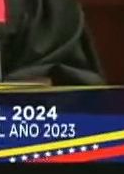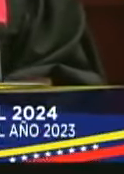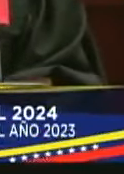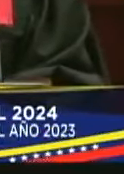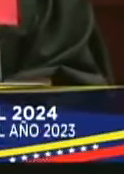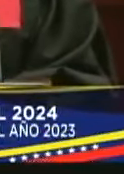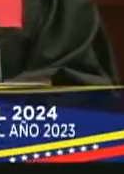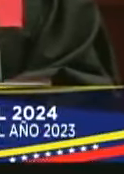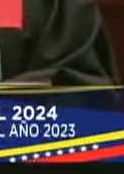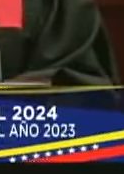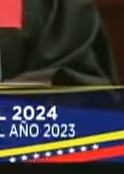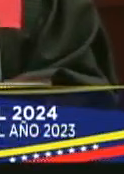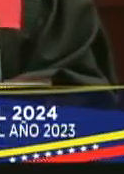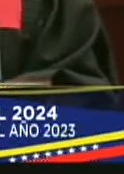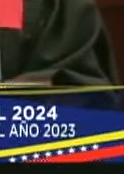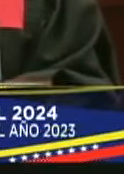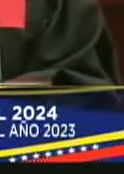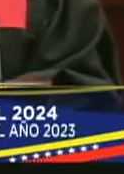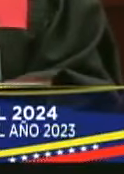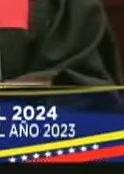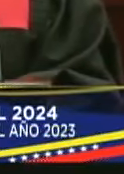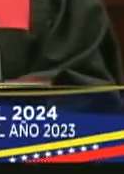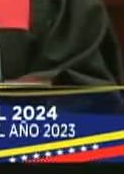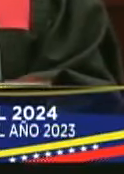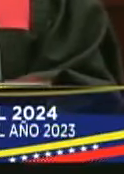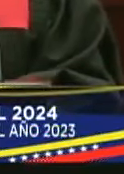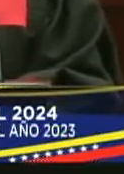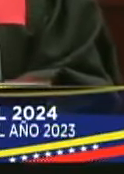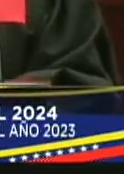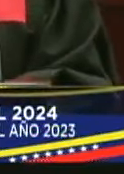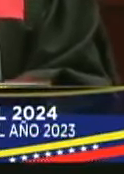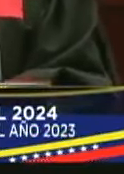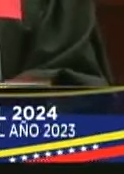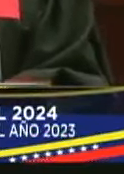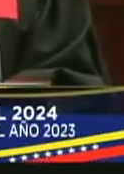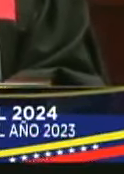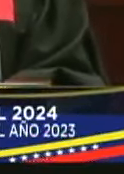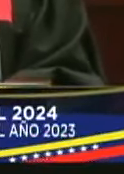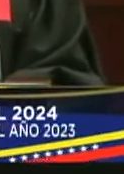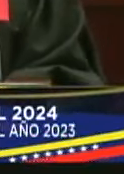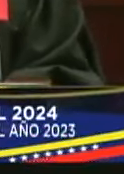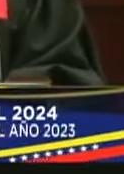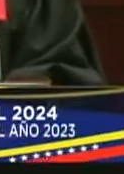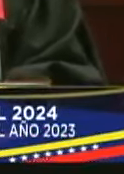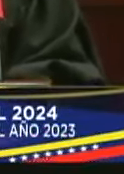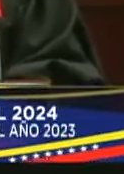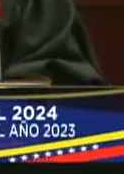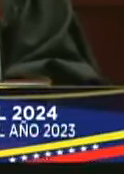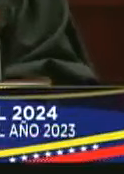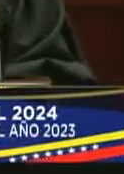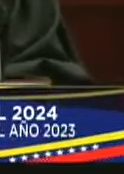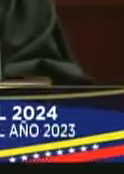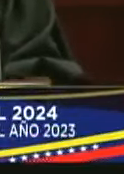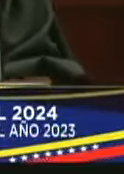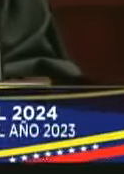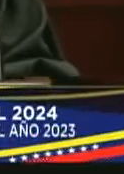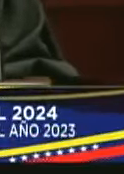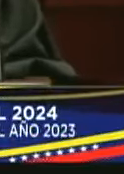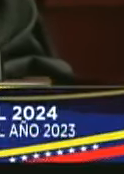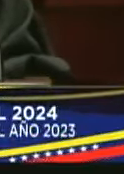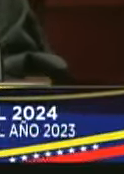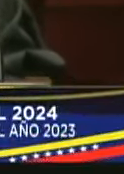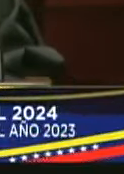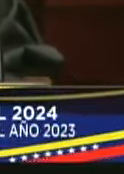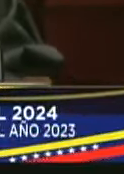y Pecov. Como consecuencia de estas políticas neoliberales, se desarrollaron fenómenos de subversión